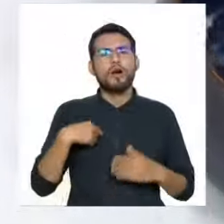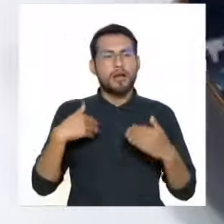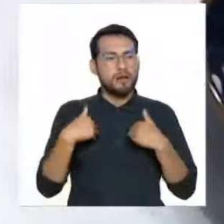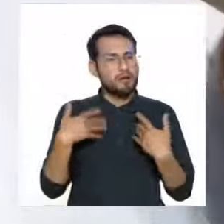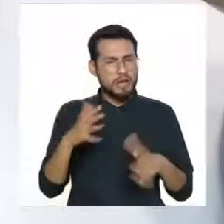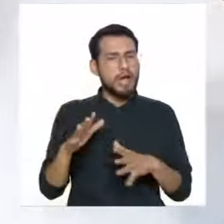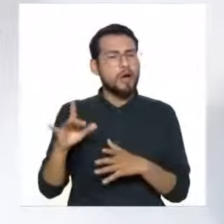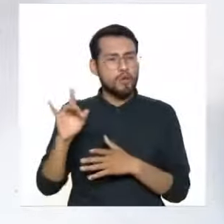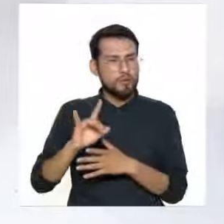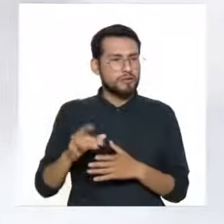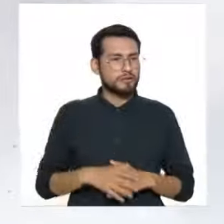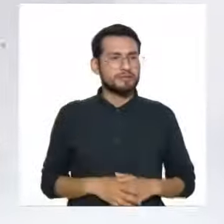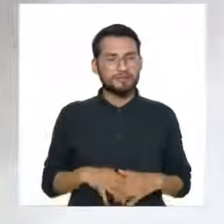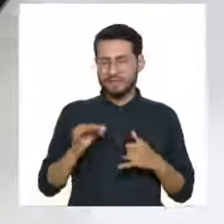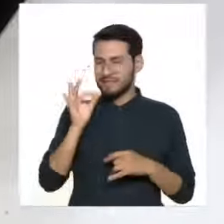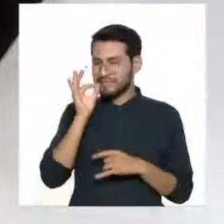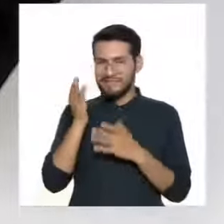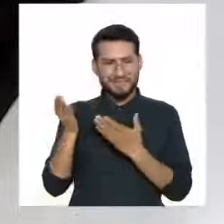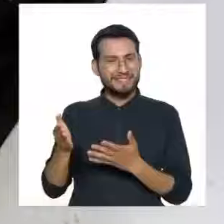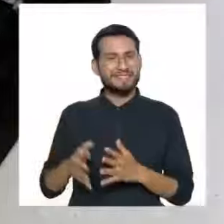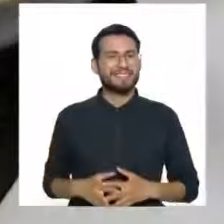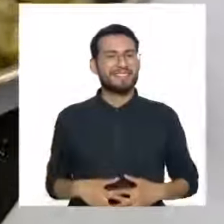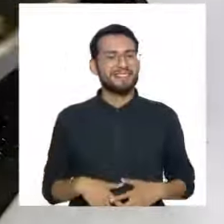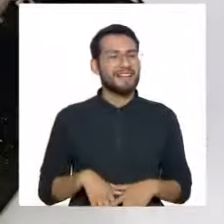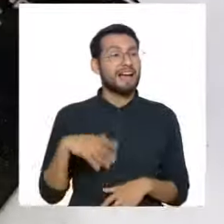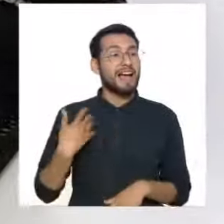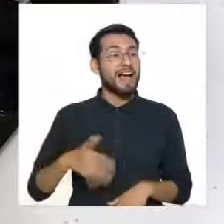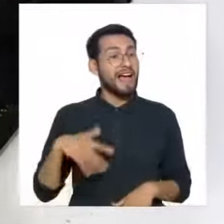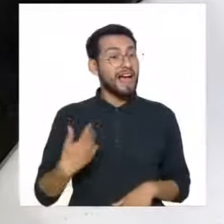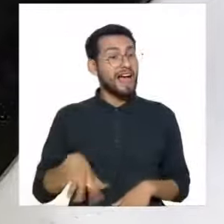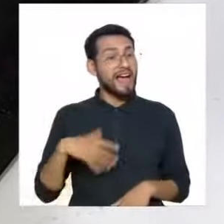teníamos y así de rico queda mira bien